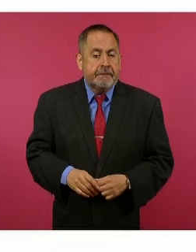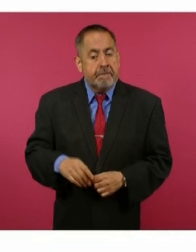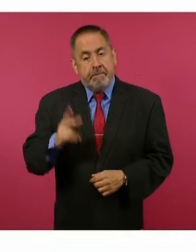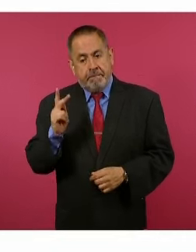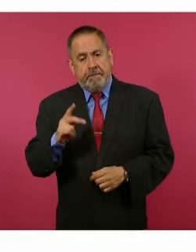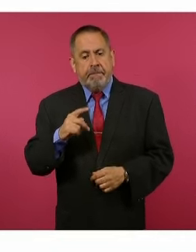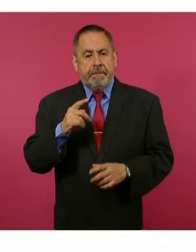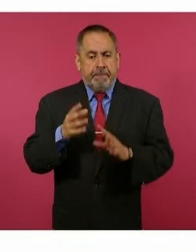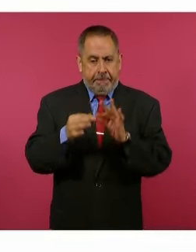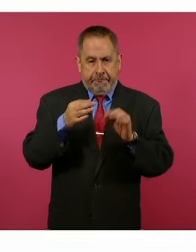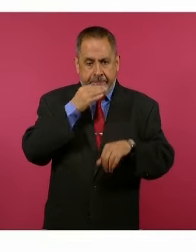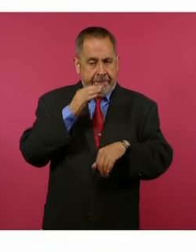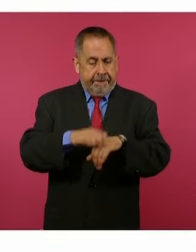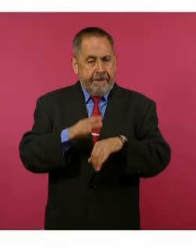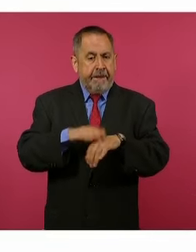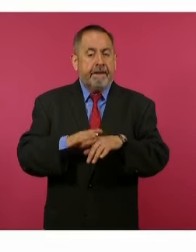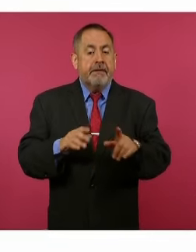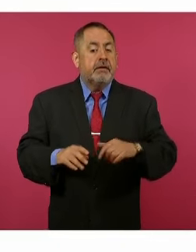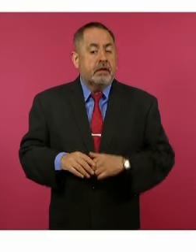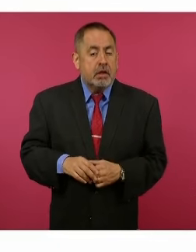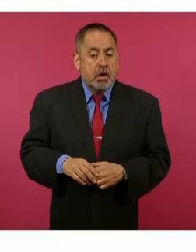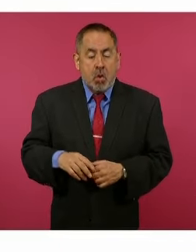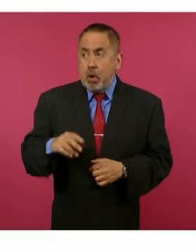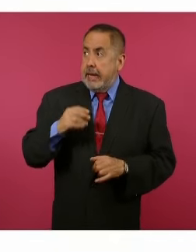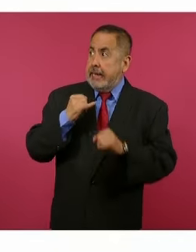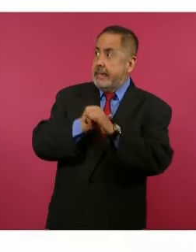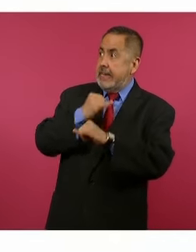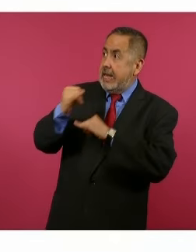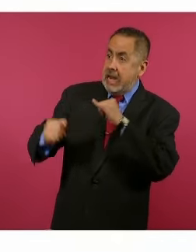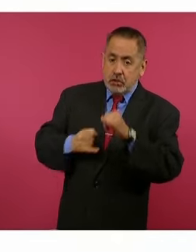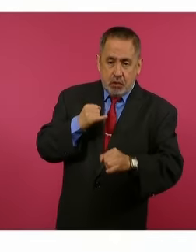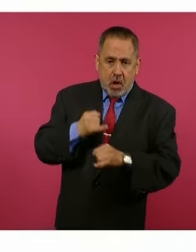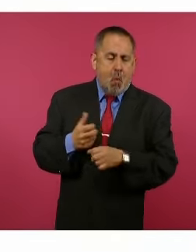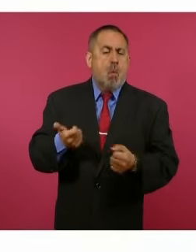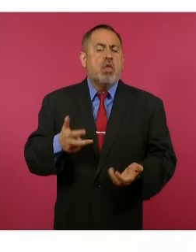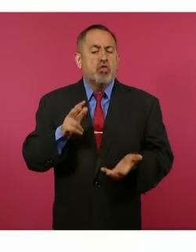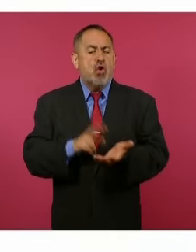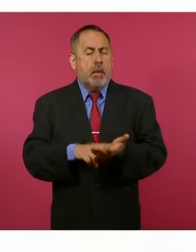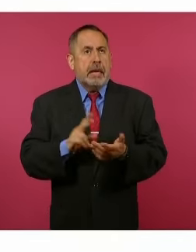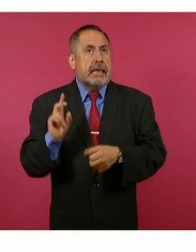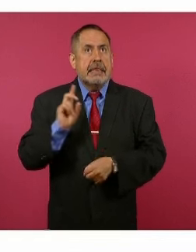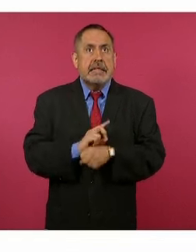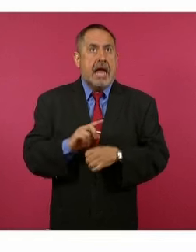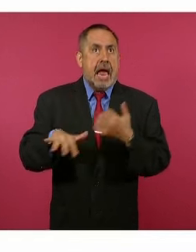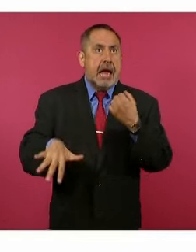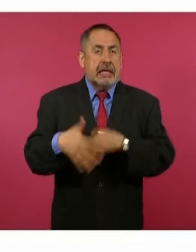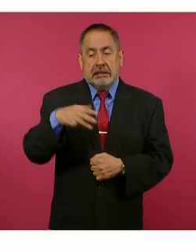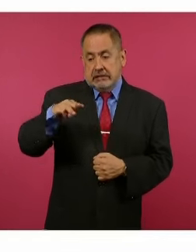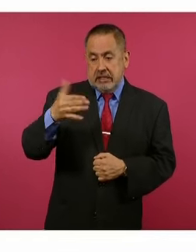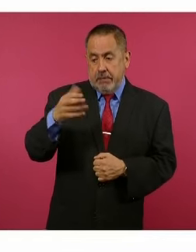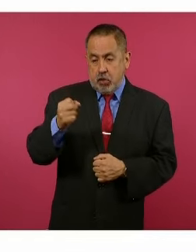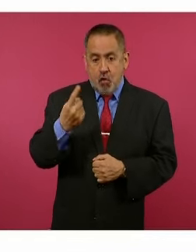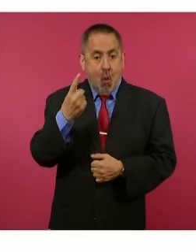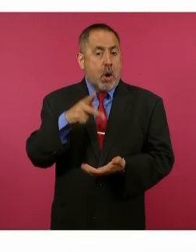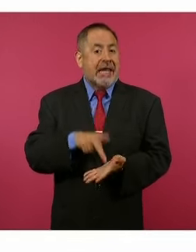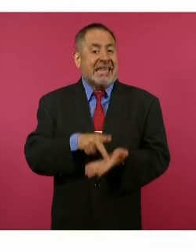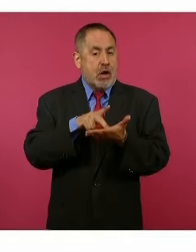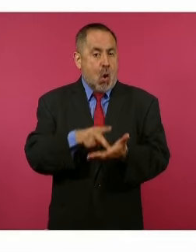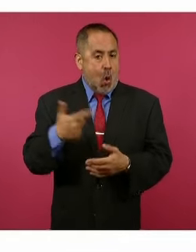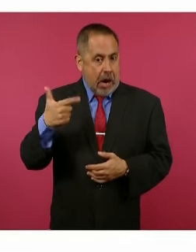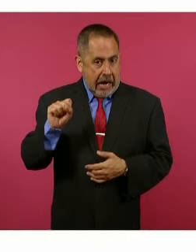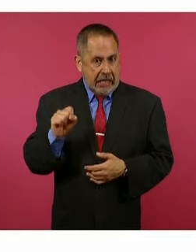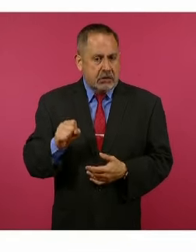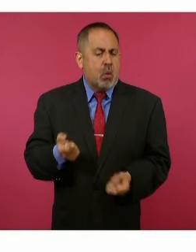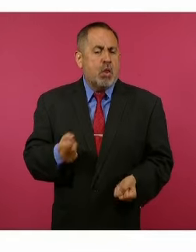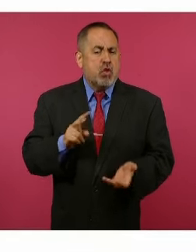embargo nos adelantamos para decir que el precio de referencia internacional al 15 de mayo en el caso del gas por kilog